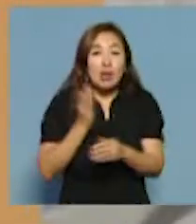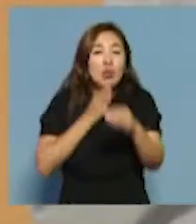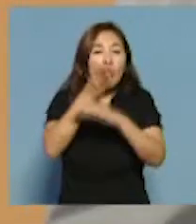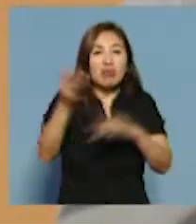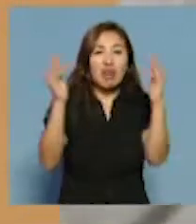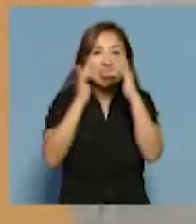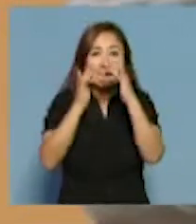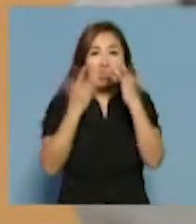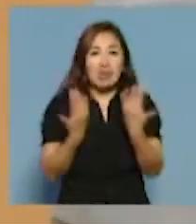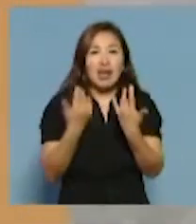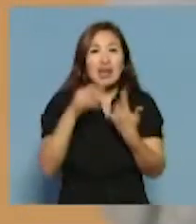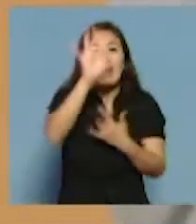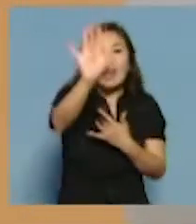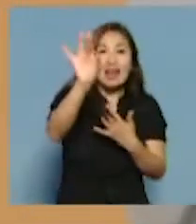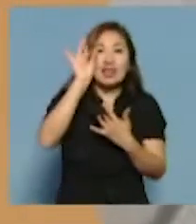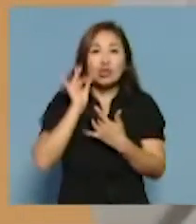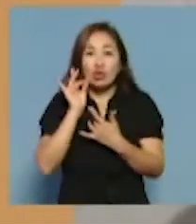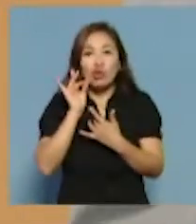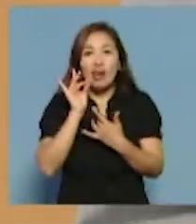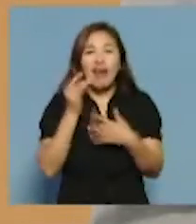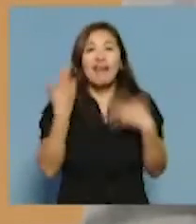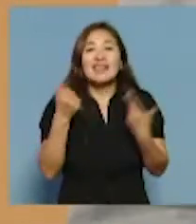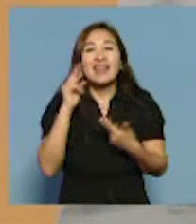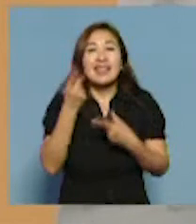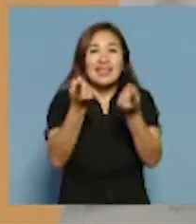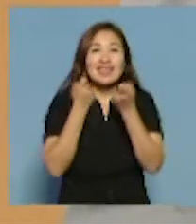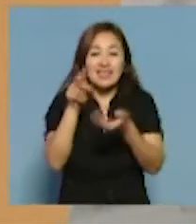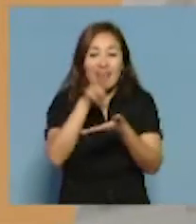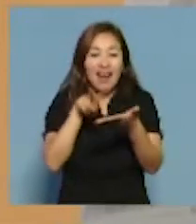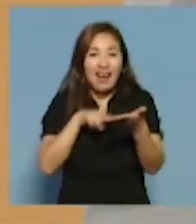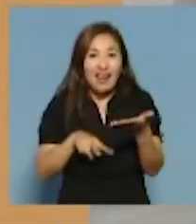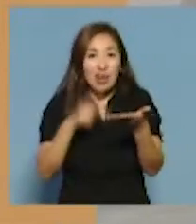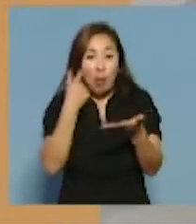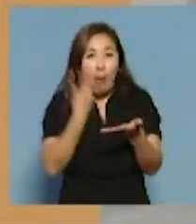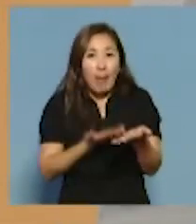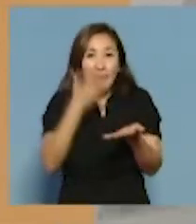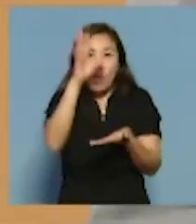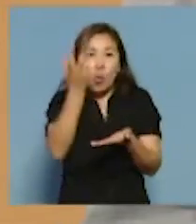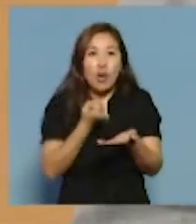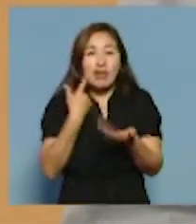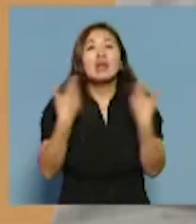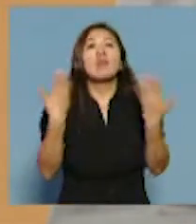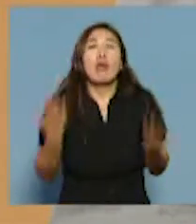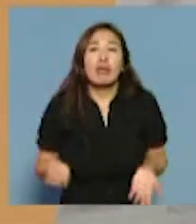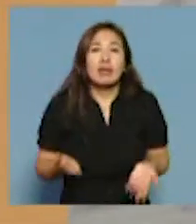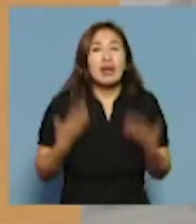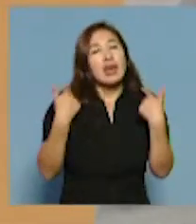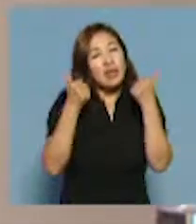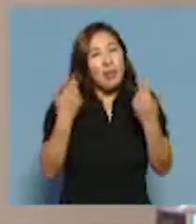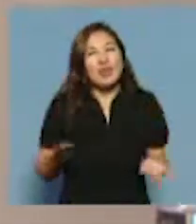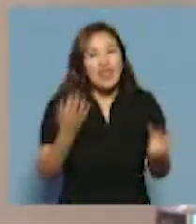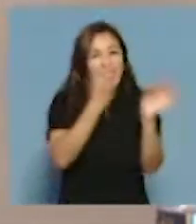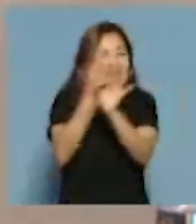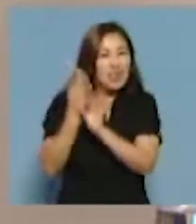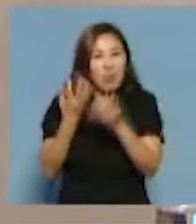entra a la página selecciona elige qué es lo que lo que quiere ver o quiere descargar y puede hacerlo qué bueno sería que las